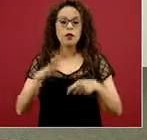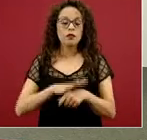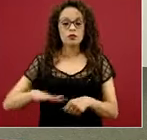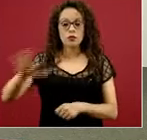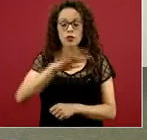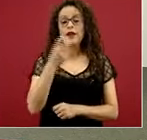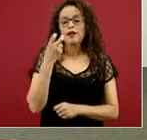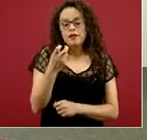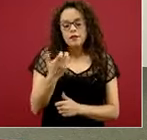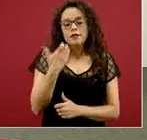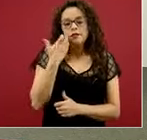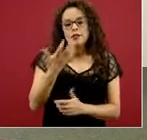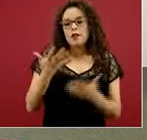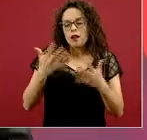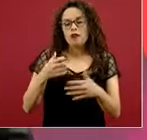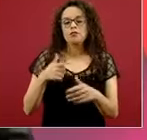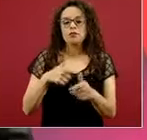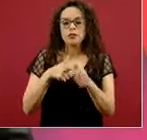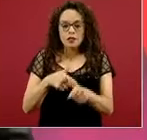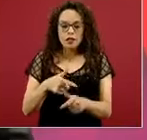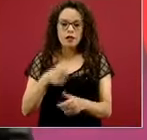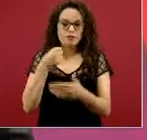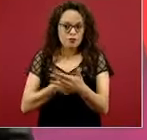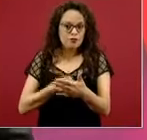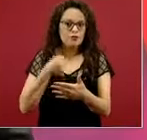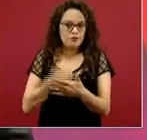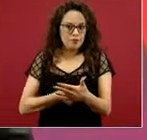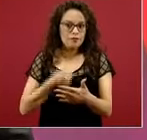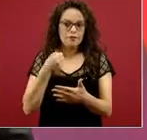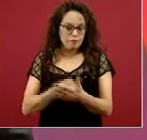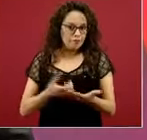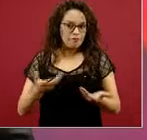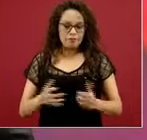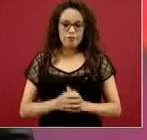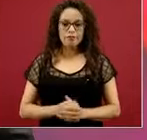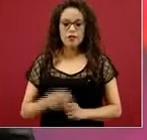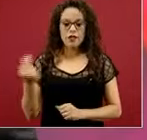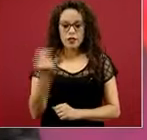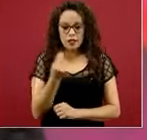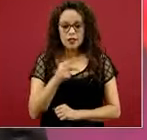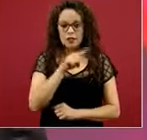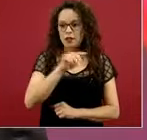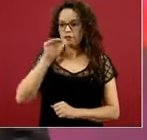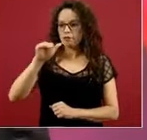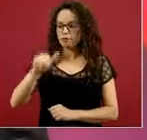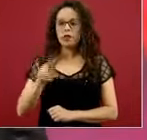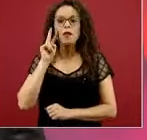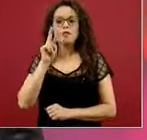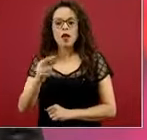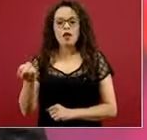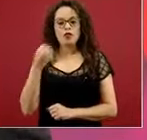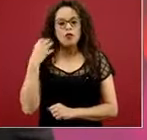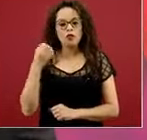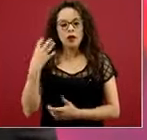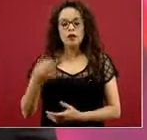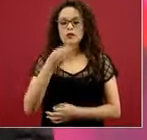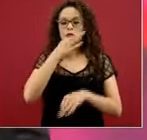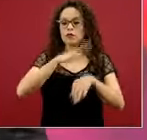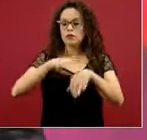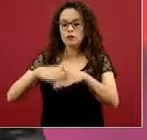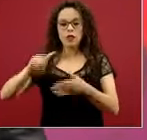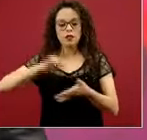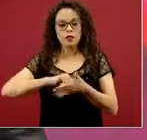querido insistir, ¿no? Acérquense también a las conferencias de prensa, a los comunicados